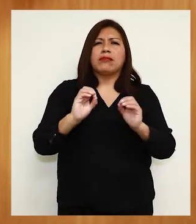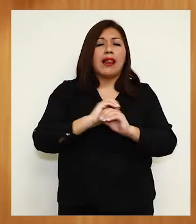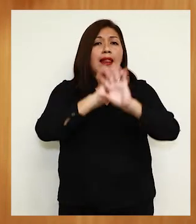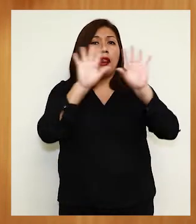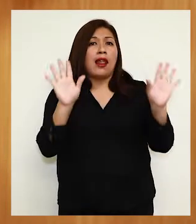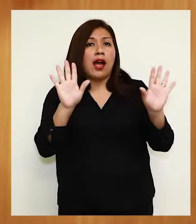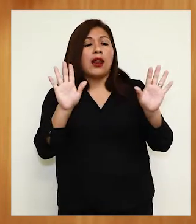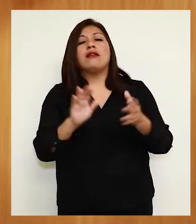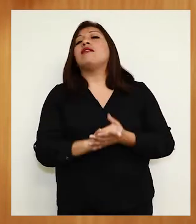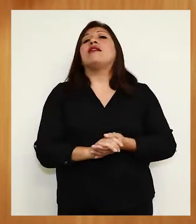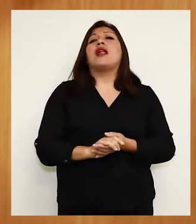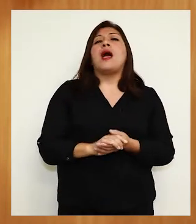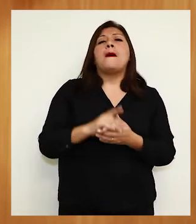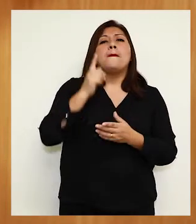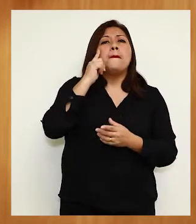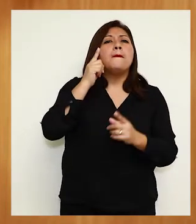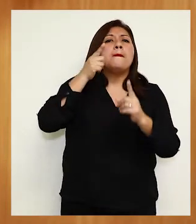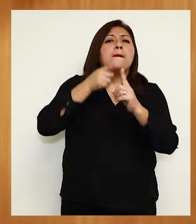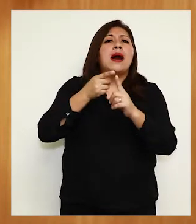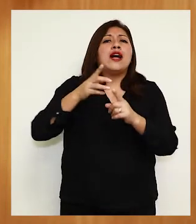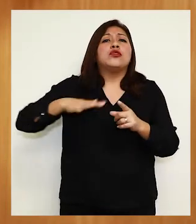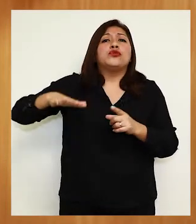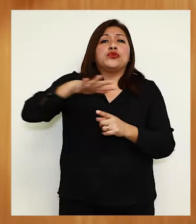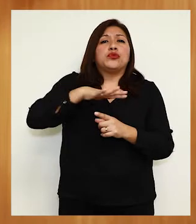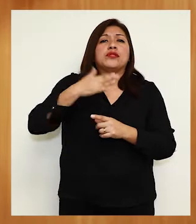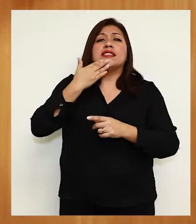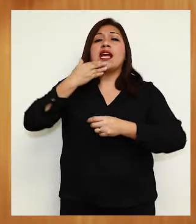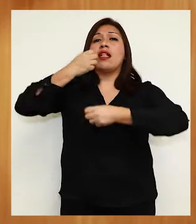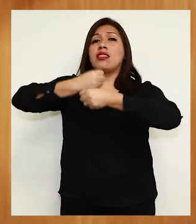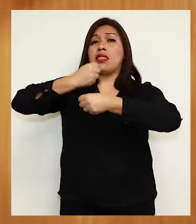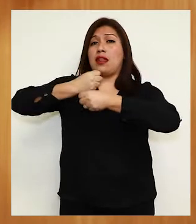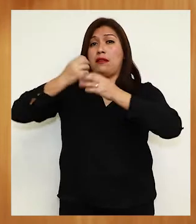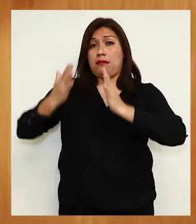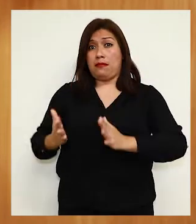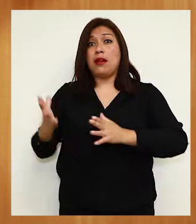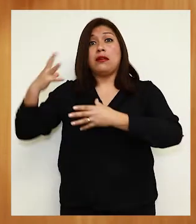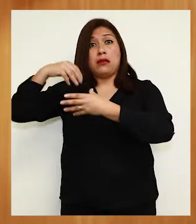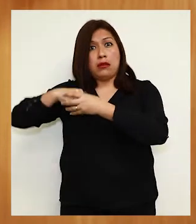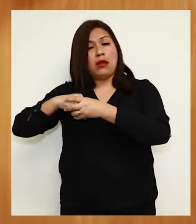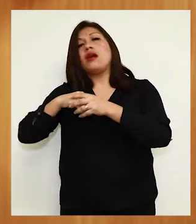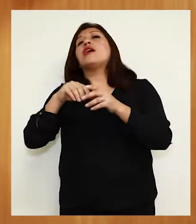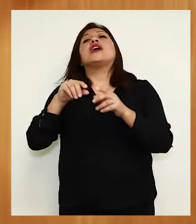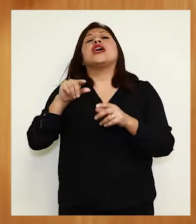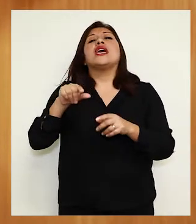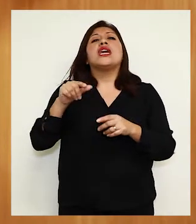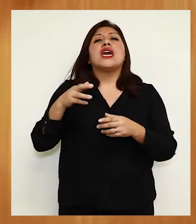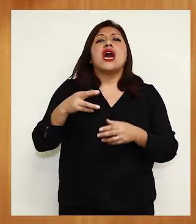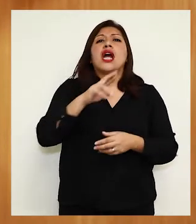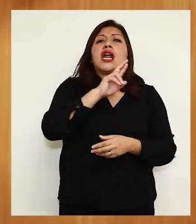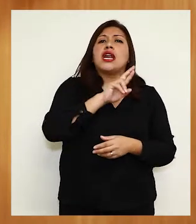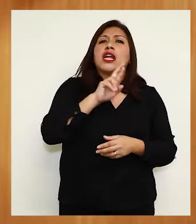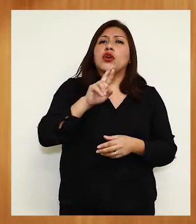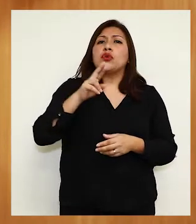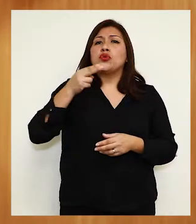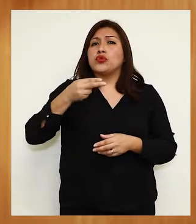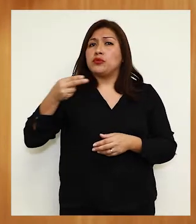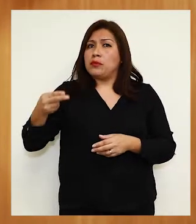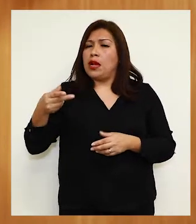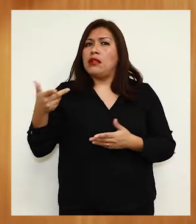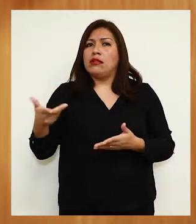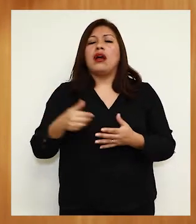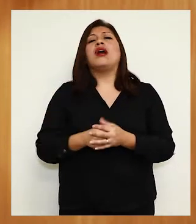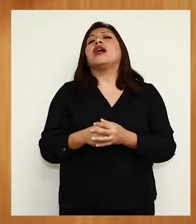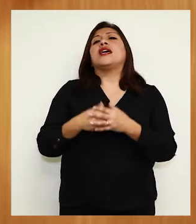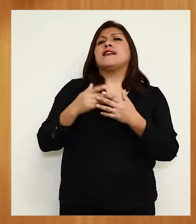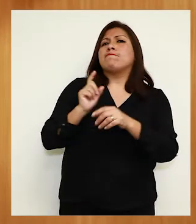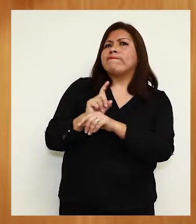de bioseguridad, tanto para nuestro personal, todo nuestro recurso humano calificado, así como los